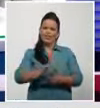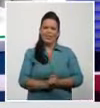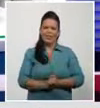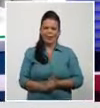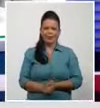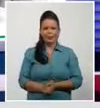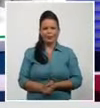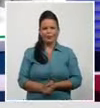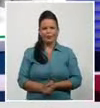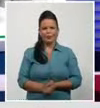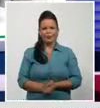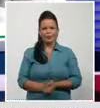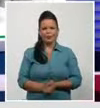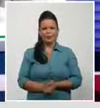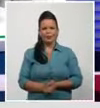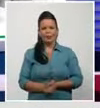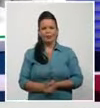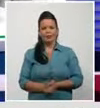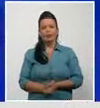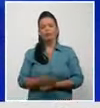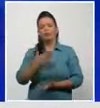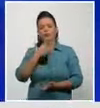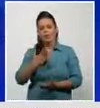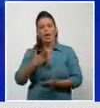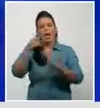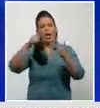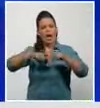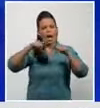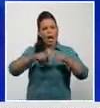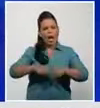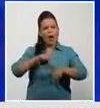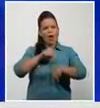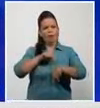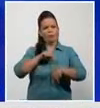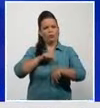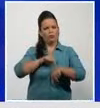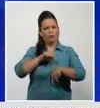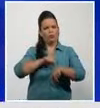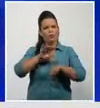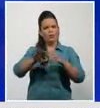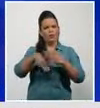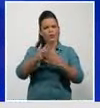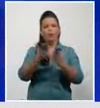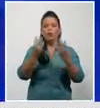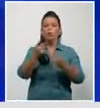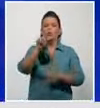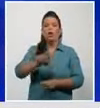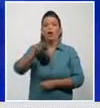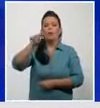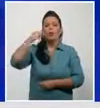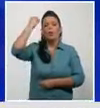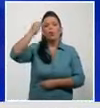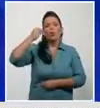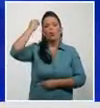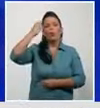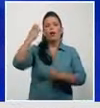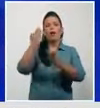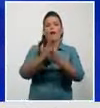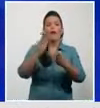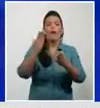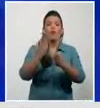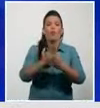propósito, Miguel, recibimos muchísimas inquietudes en estos momentos de usuarios preocupados por el curso escolar en Guantánamo. ¿Qué medidas